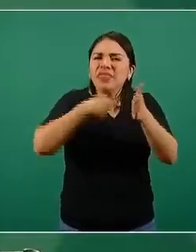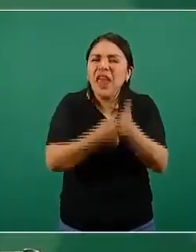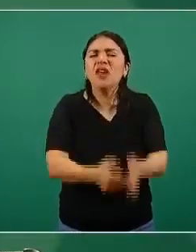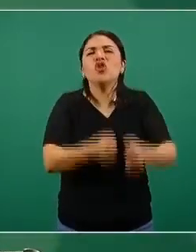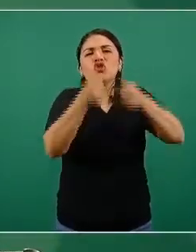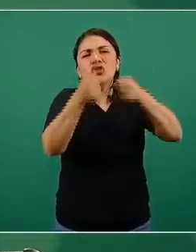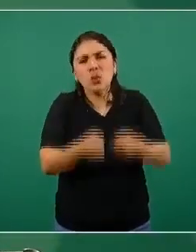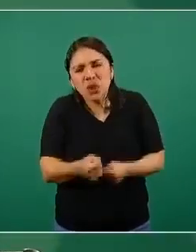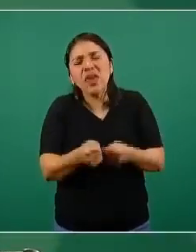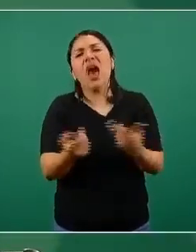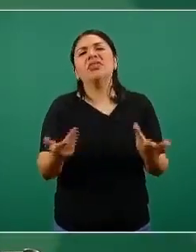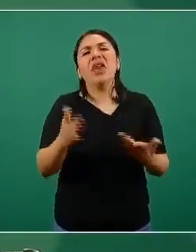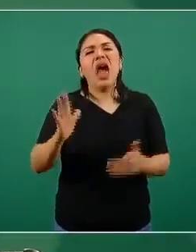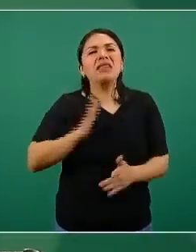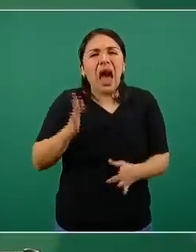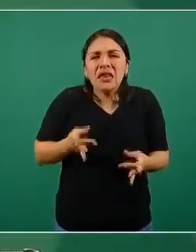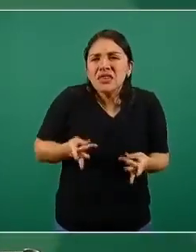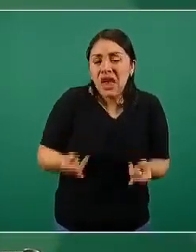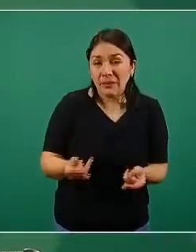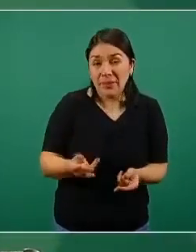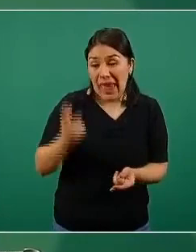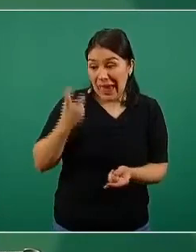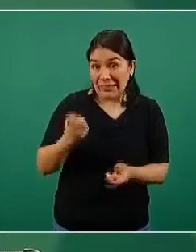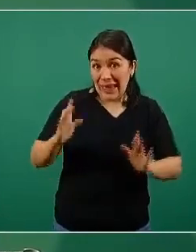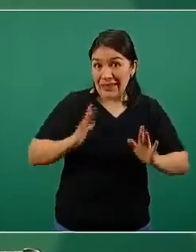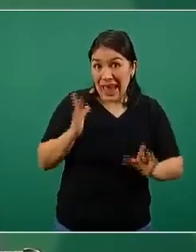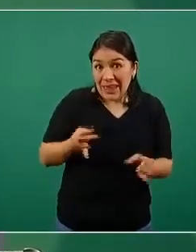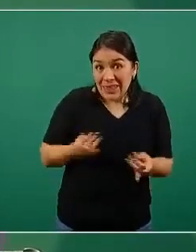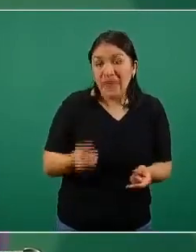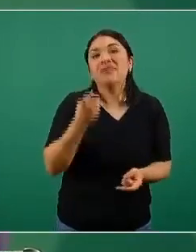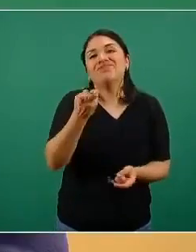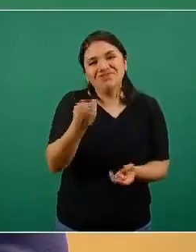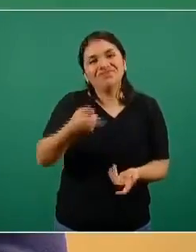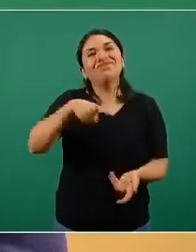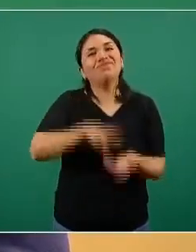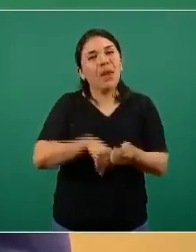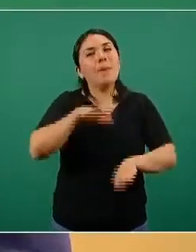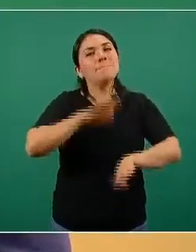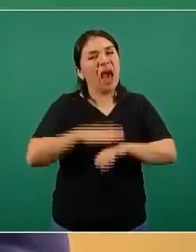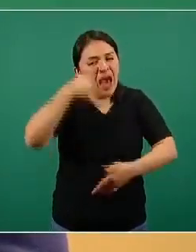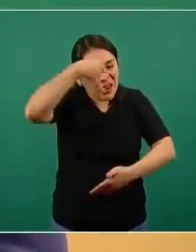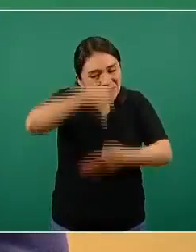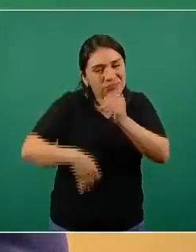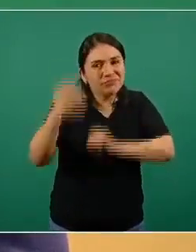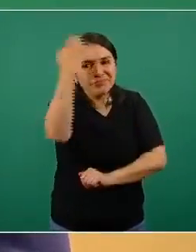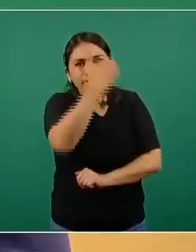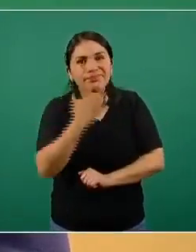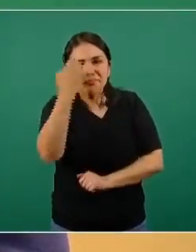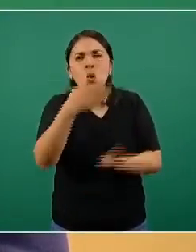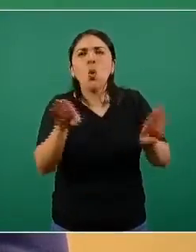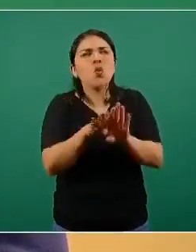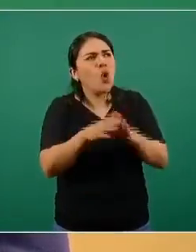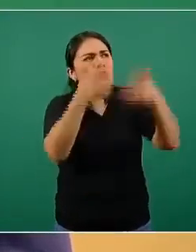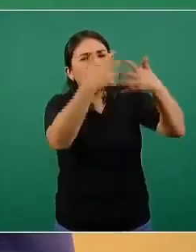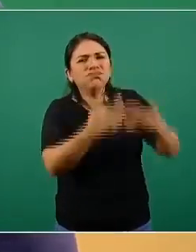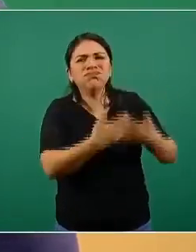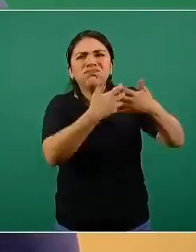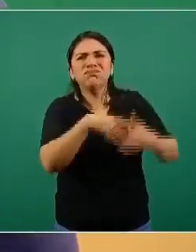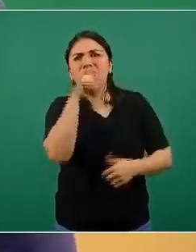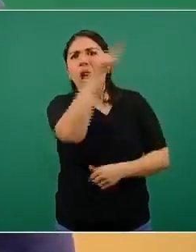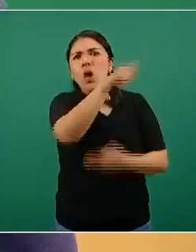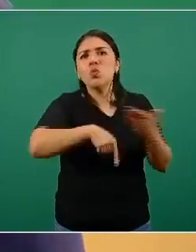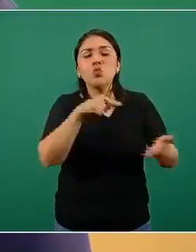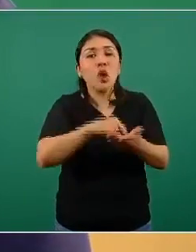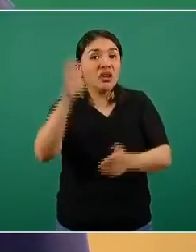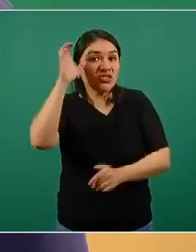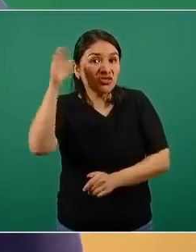seguridad como el componente de calidad. El componente de calidad implica también pues evaluar la forma de producción, en este caso en